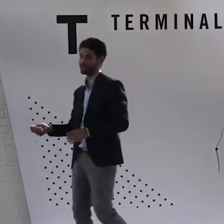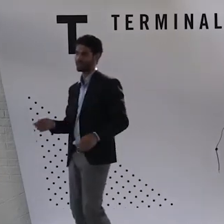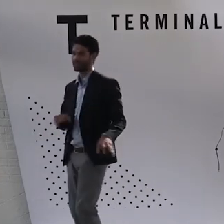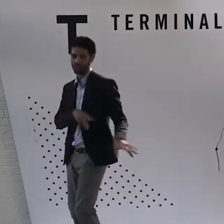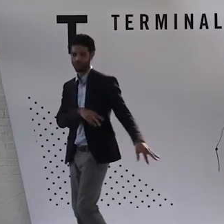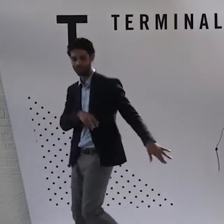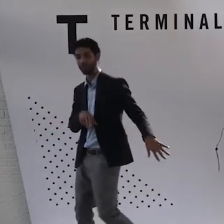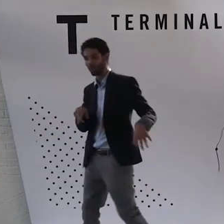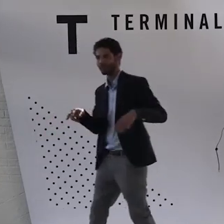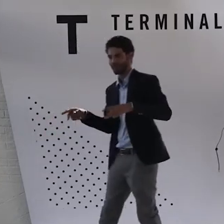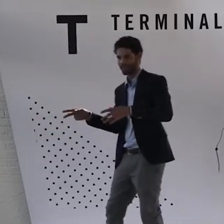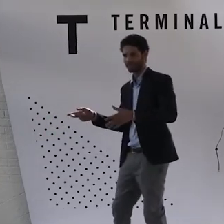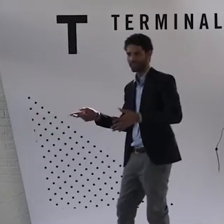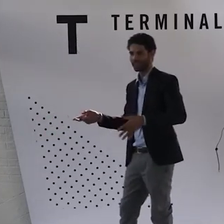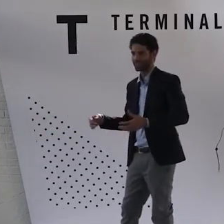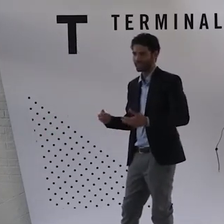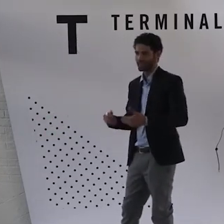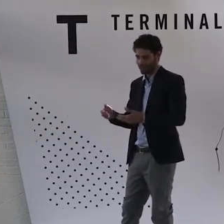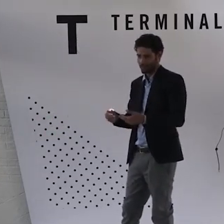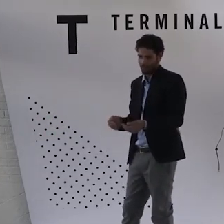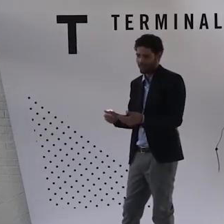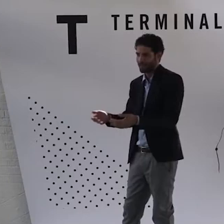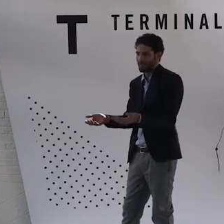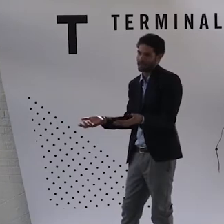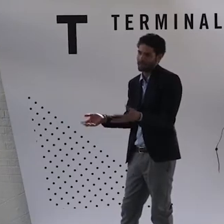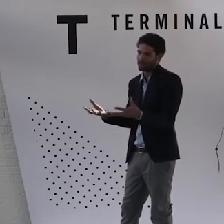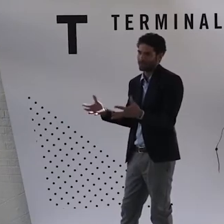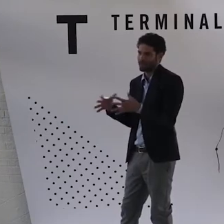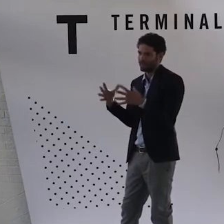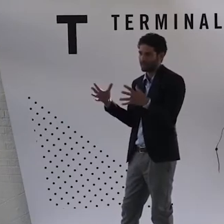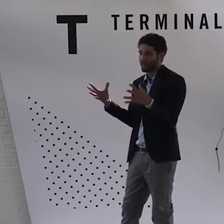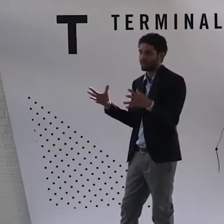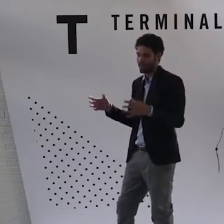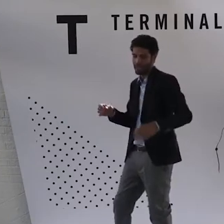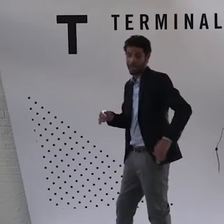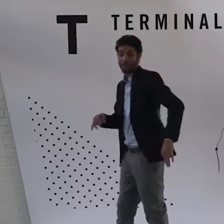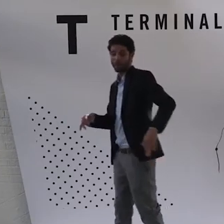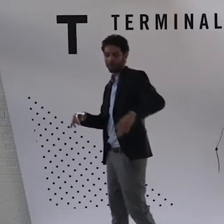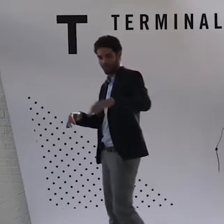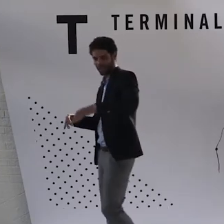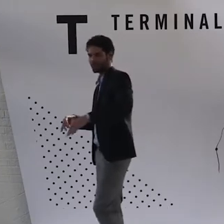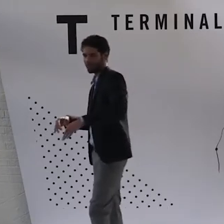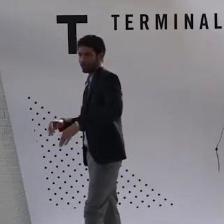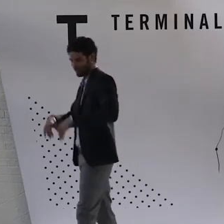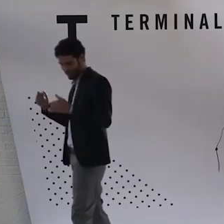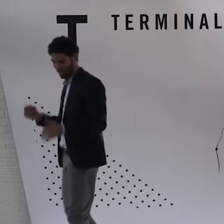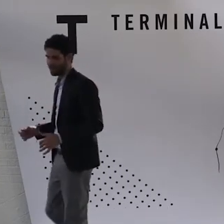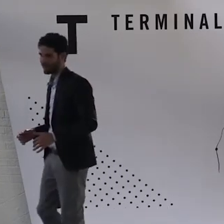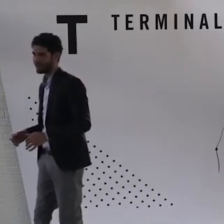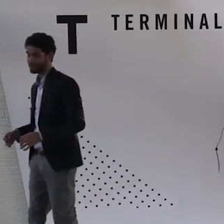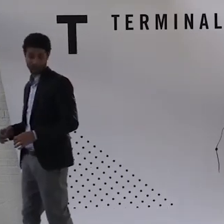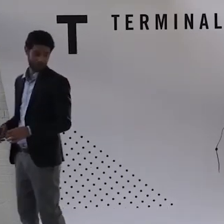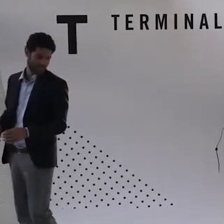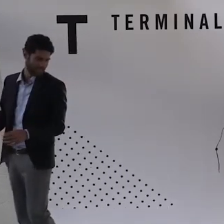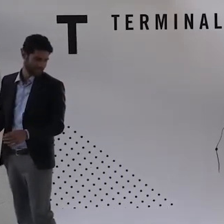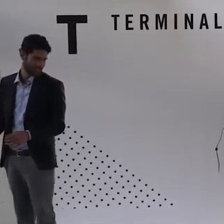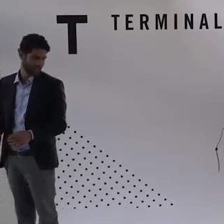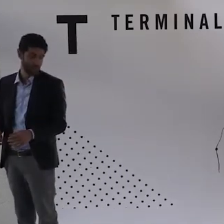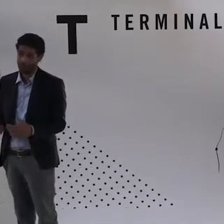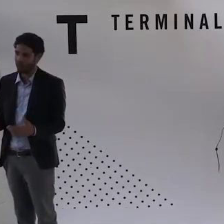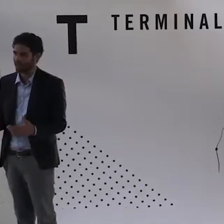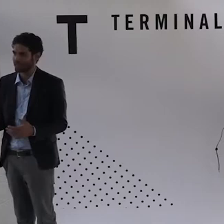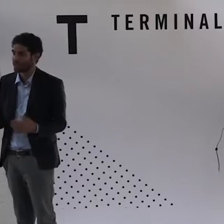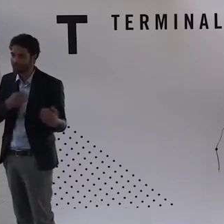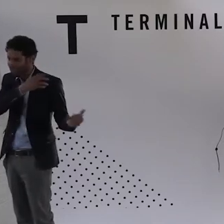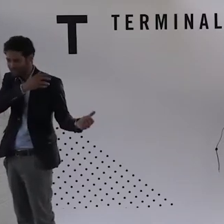B y tú cruzas un puente, te sientes durante la magia, es una metáfora, pero llegas cuando termina la magia y tú volteas,